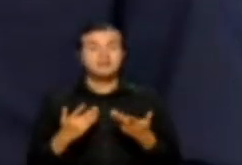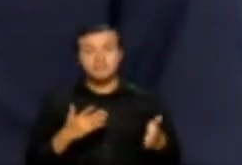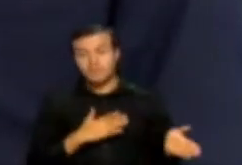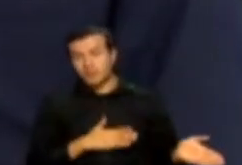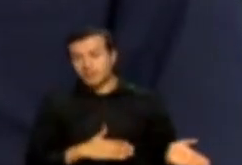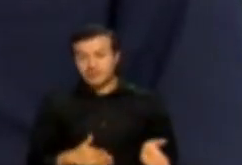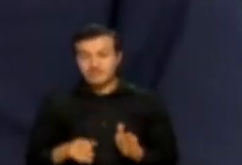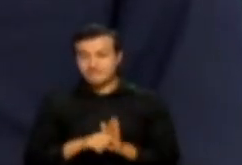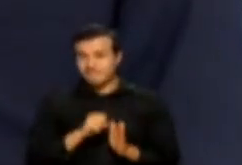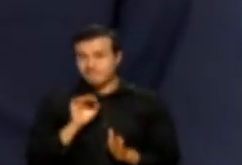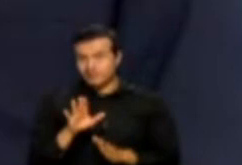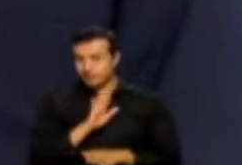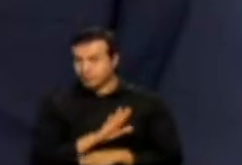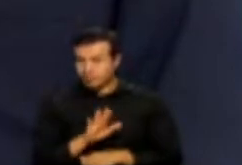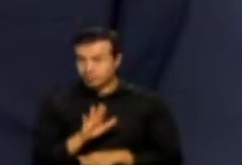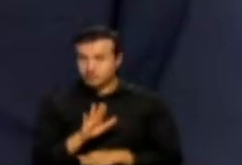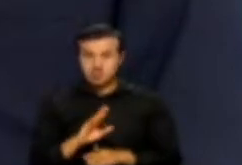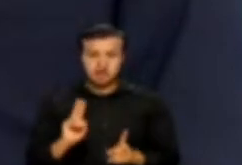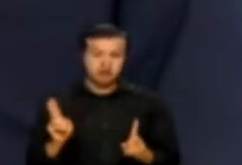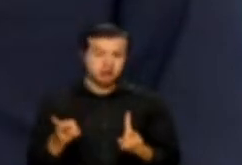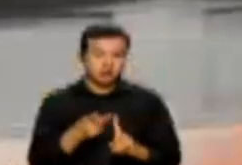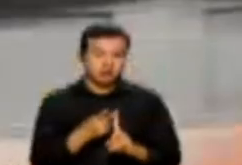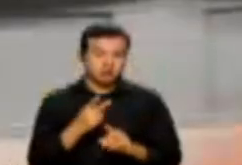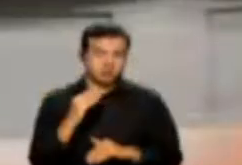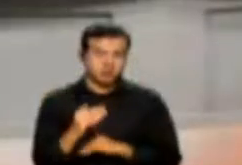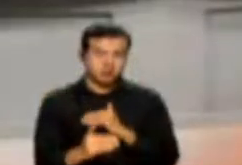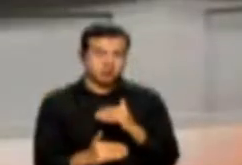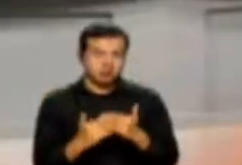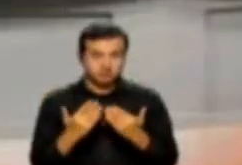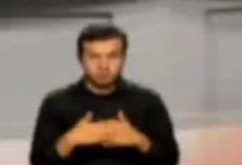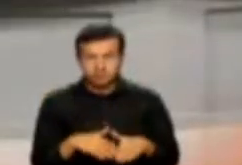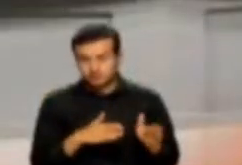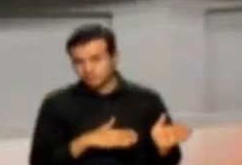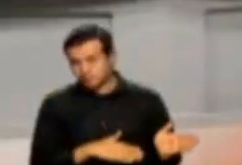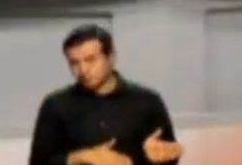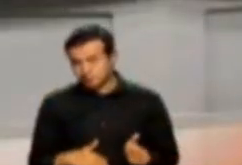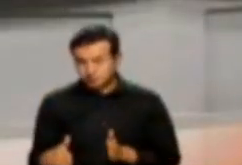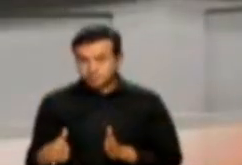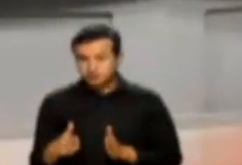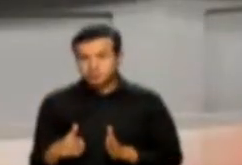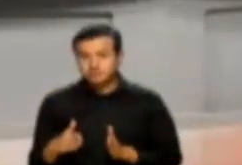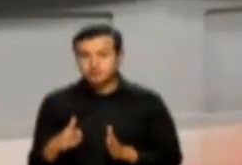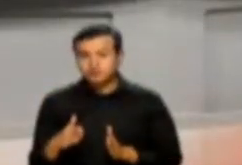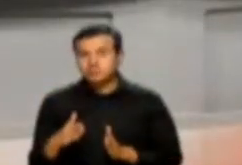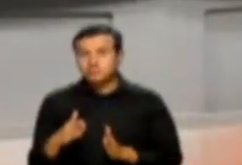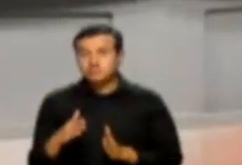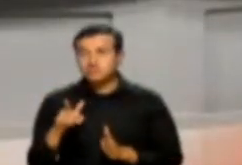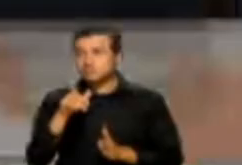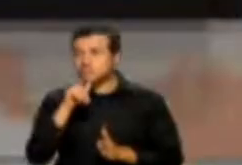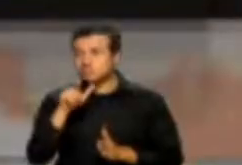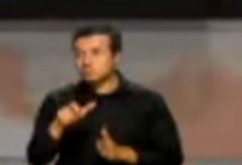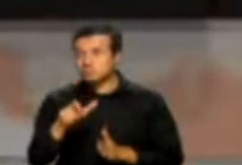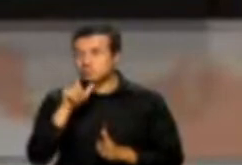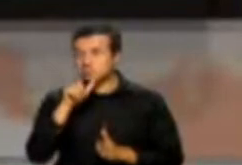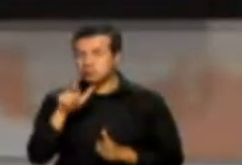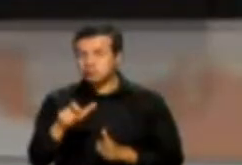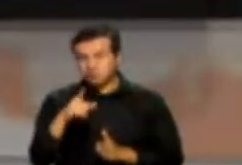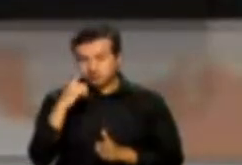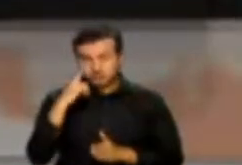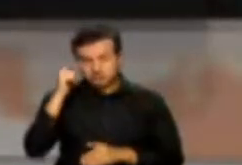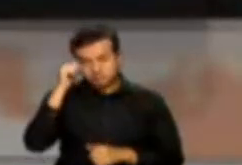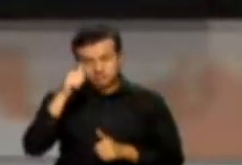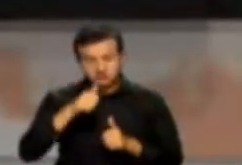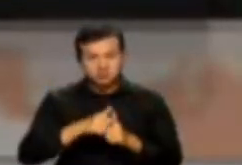exista un donante es el segundo gran proceso que lleva a tener un trasplante de pulmón la búsqueda del donante recordemos esta